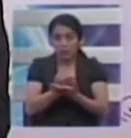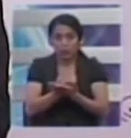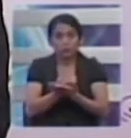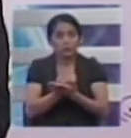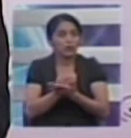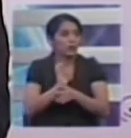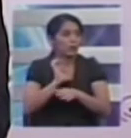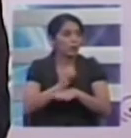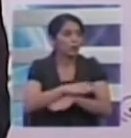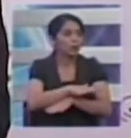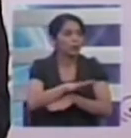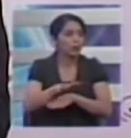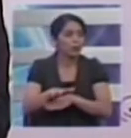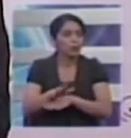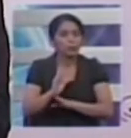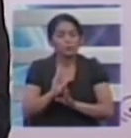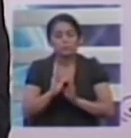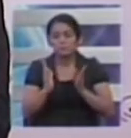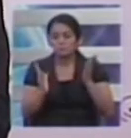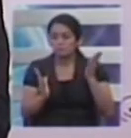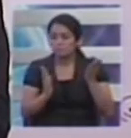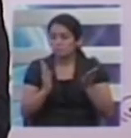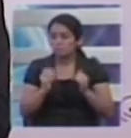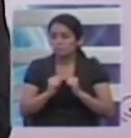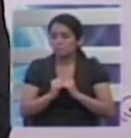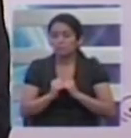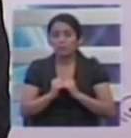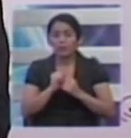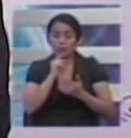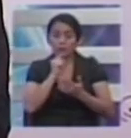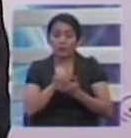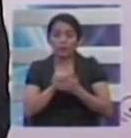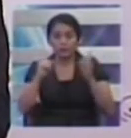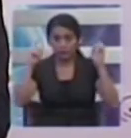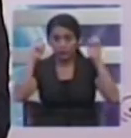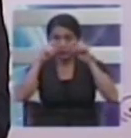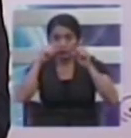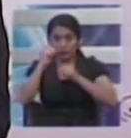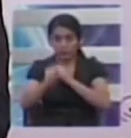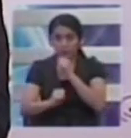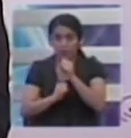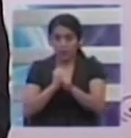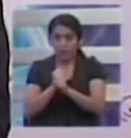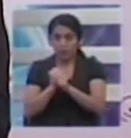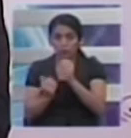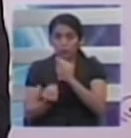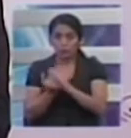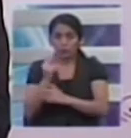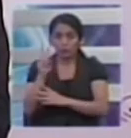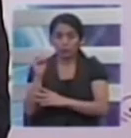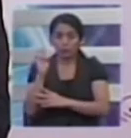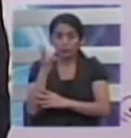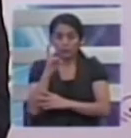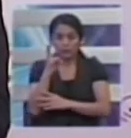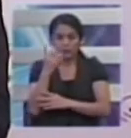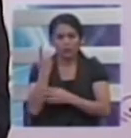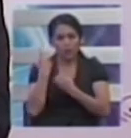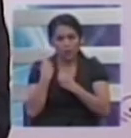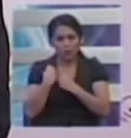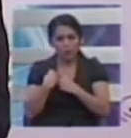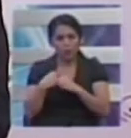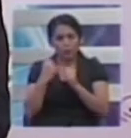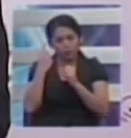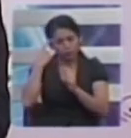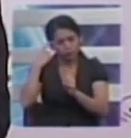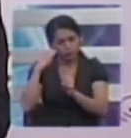complicado, entonces estamos muy enfocados principalmente este año en tener una muy buena rentabilidad del negocio y tenemos